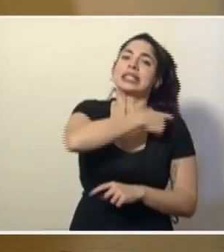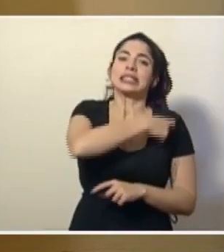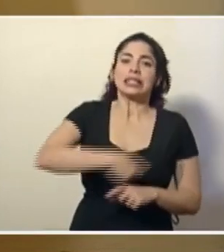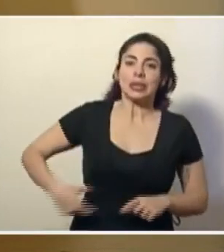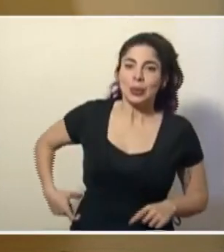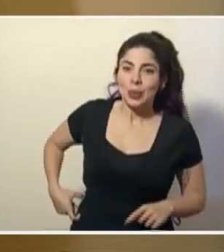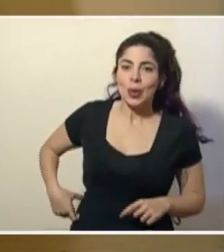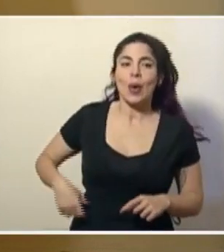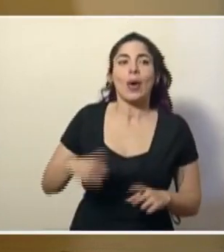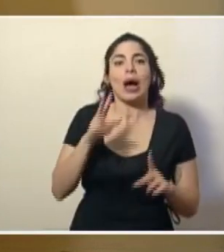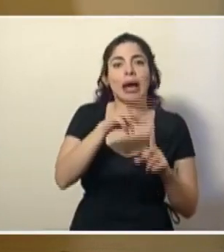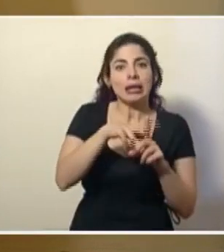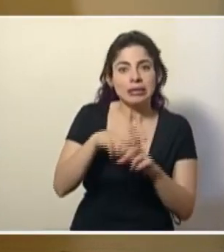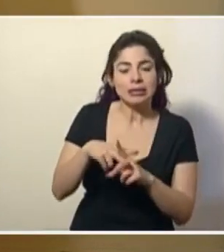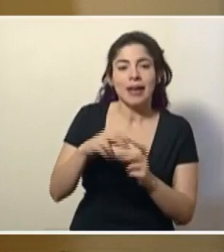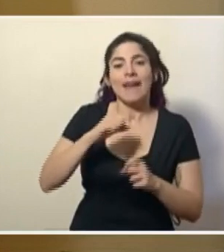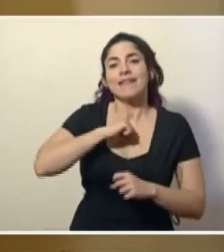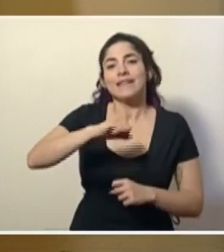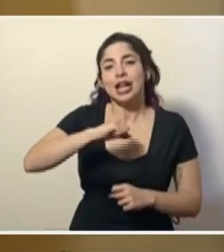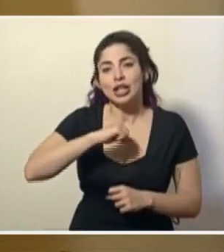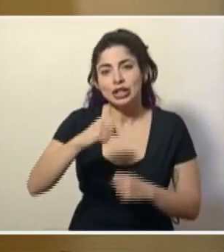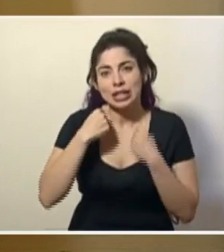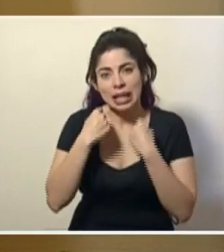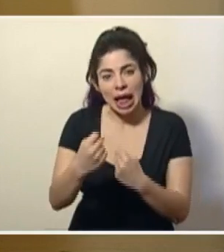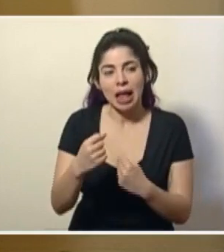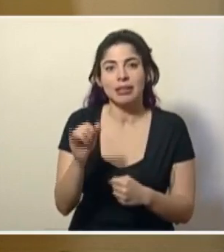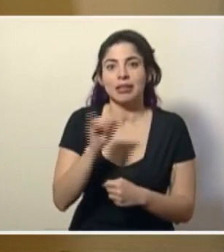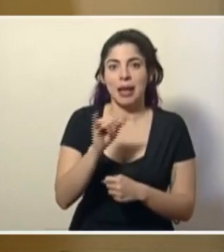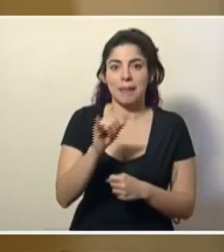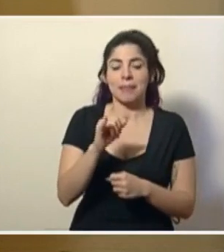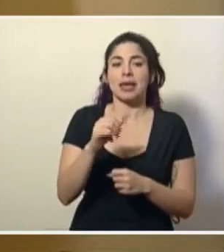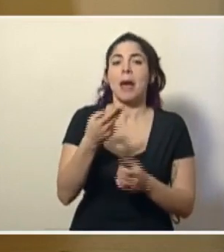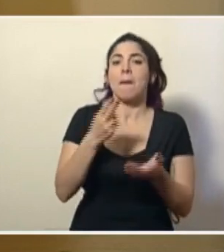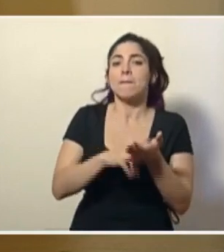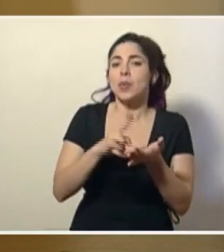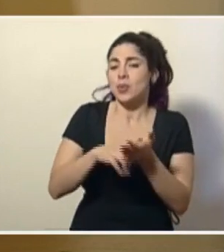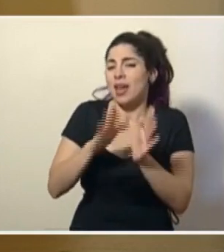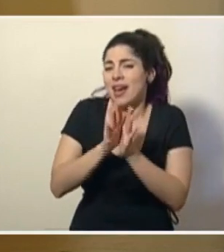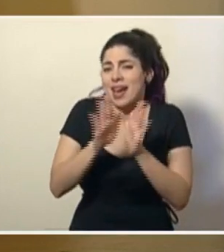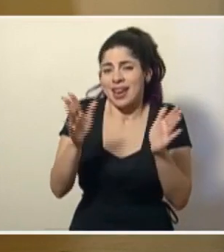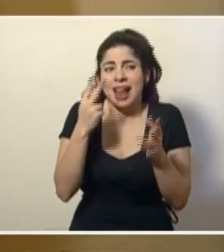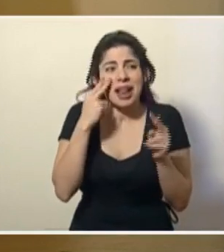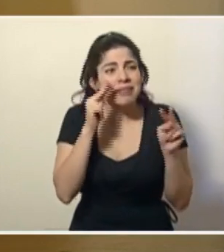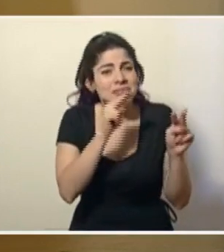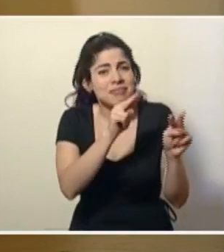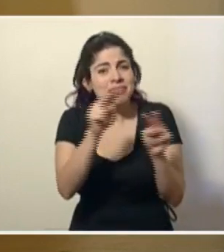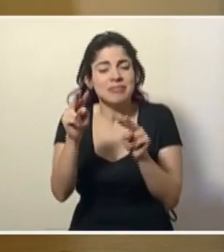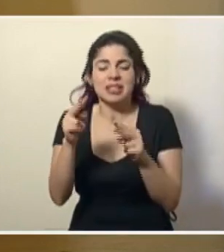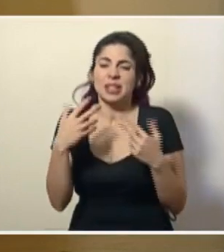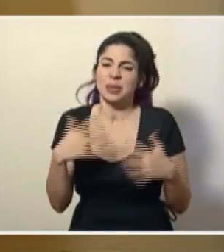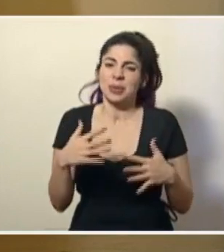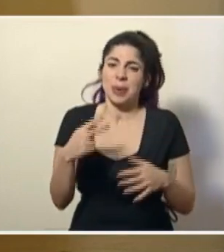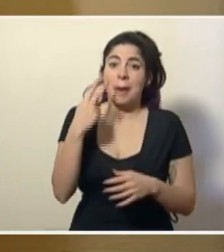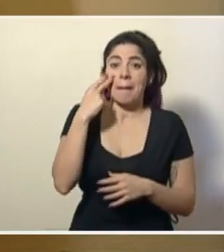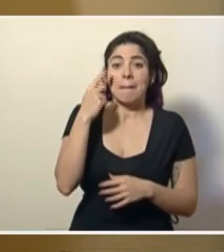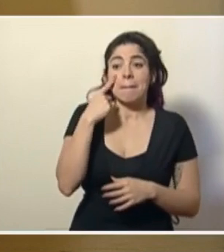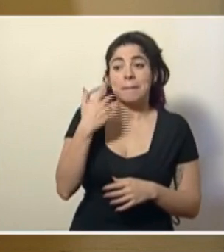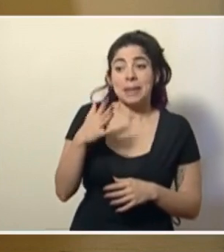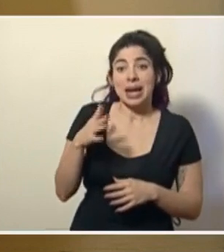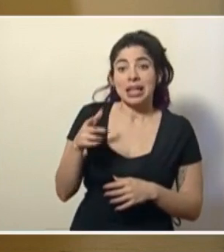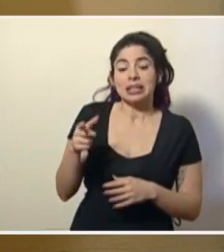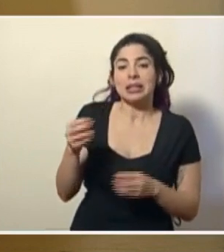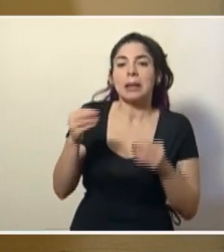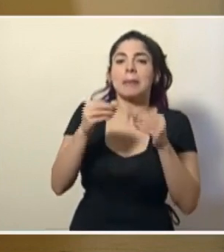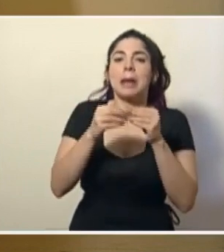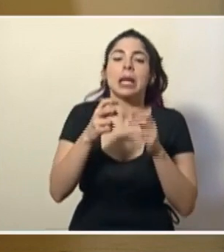de seguridad, lo vemos con la velocidad, lo vemos con las infracciones en general a la ley de tránsito. Entonces pareciera que lo que tenemos más